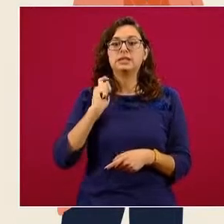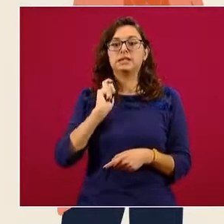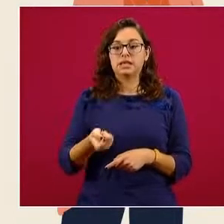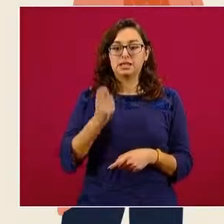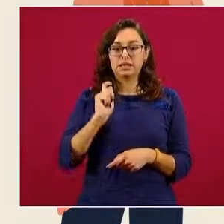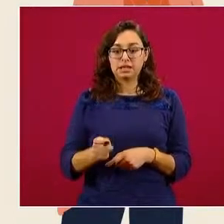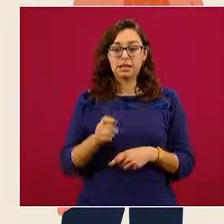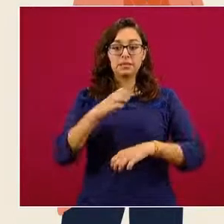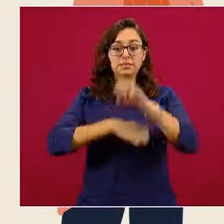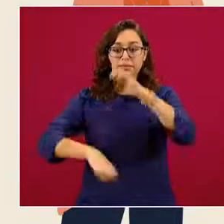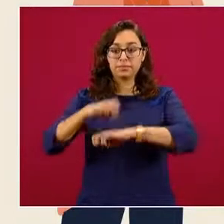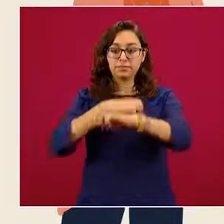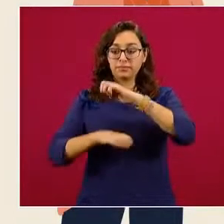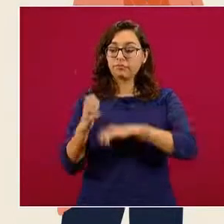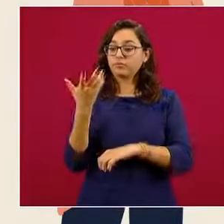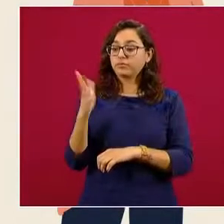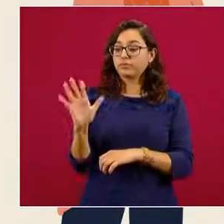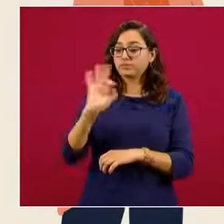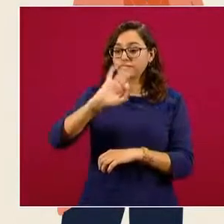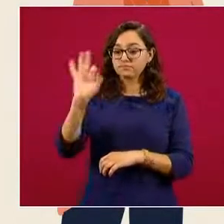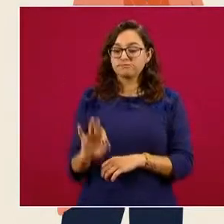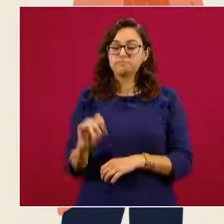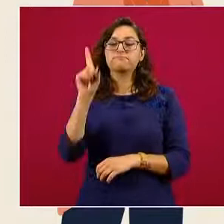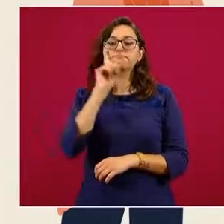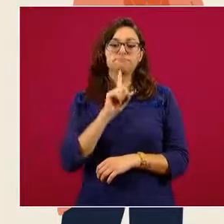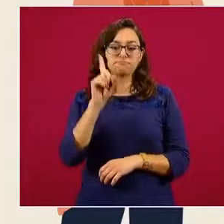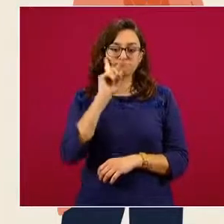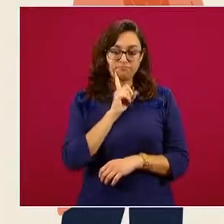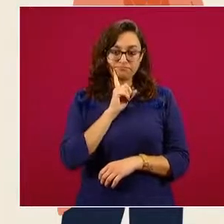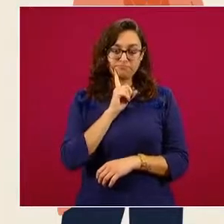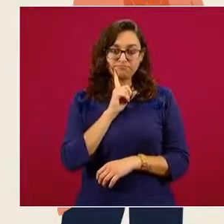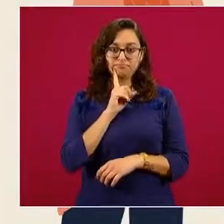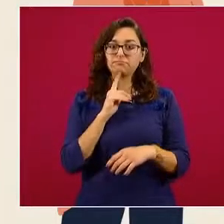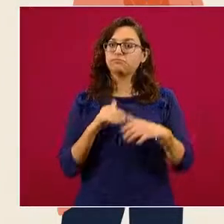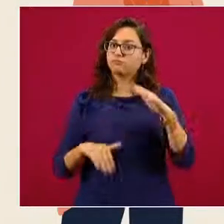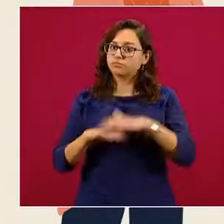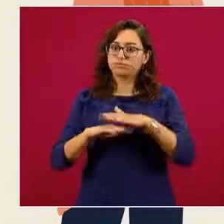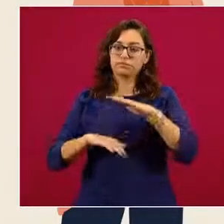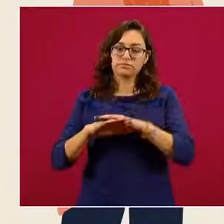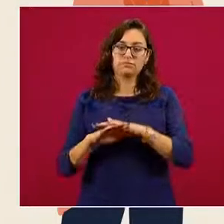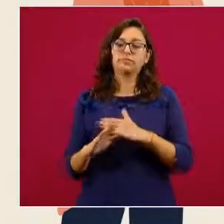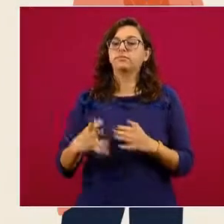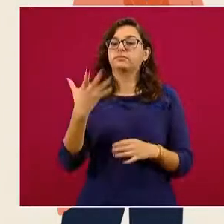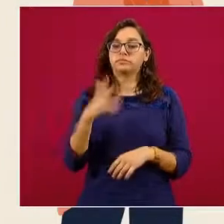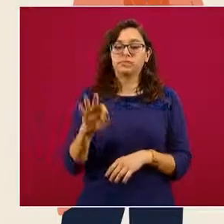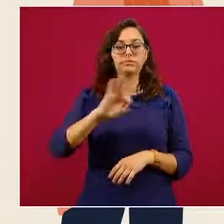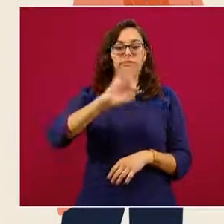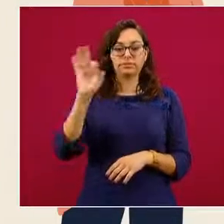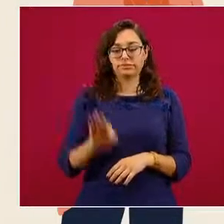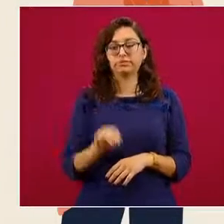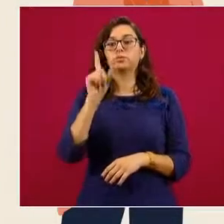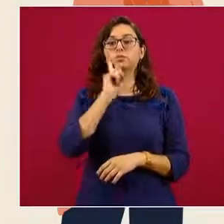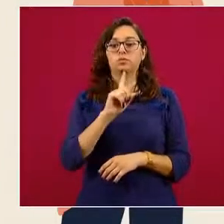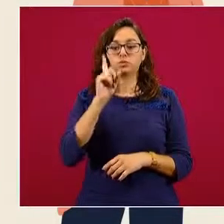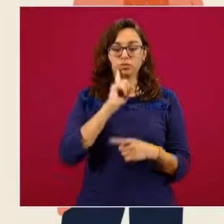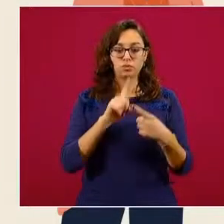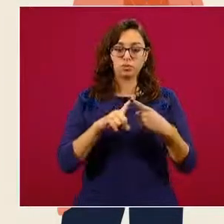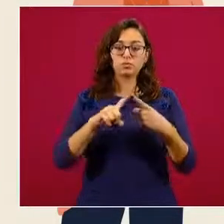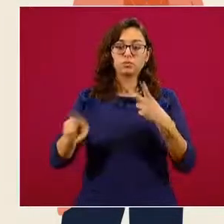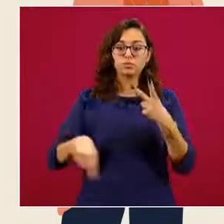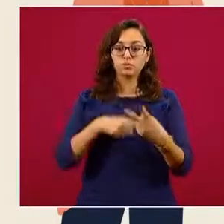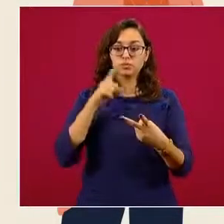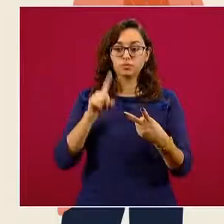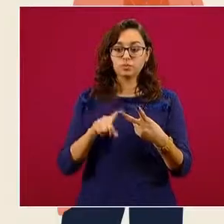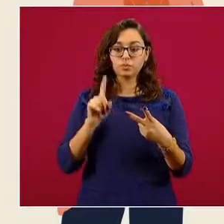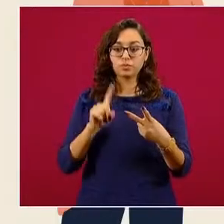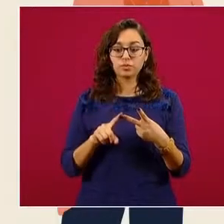de la propiedad esté en manos de una mujer, por lo menos el 10% de la propiedad. Ese es el primer requisito. El segundo requisito